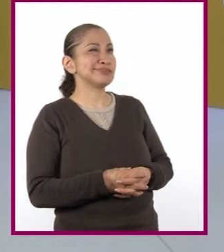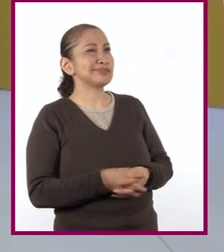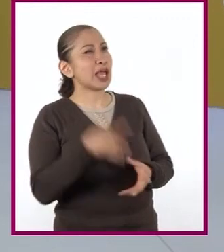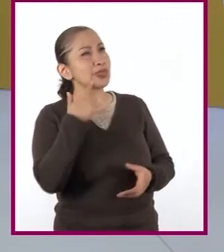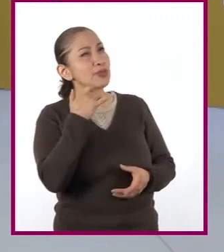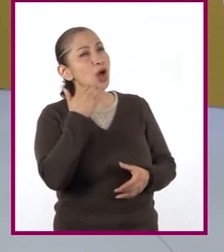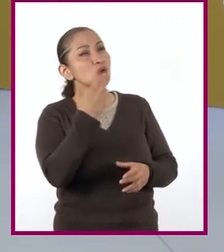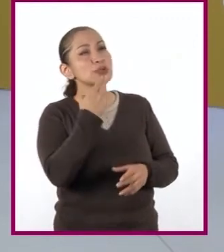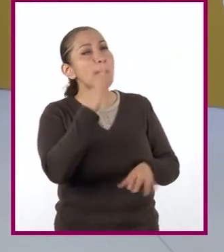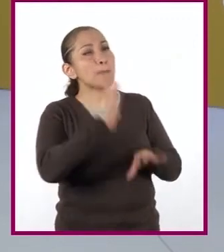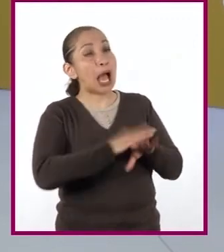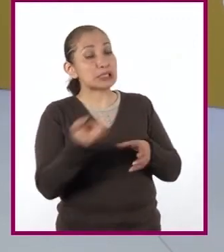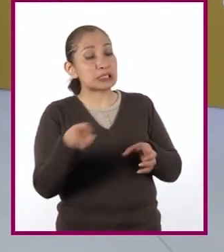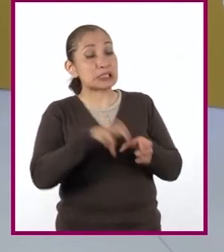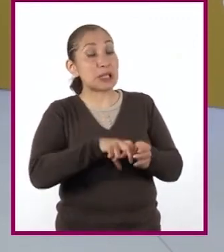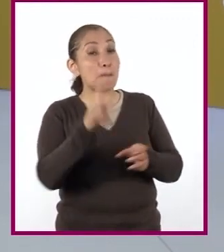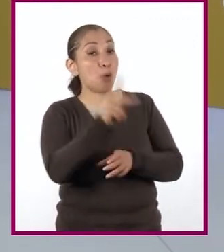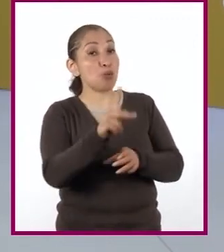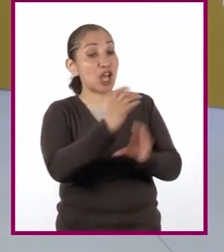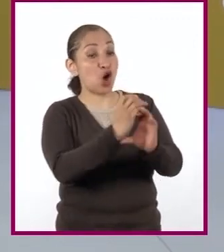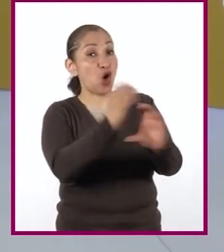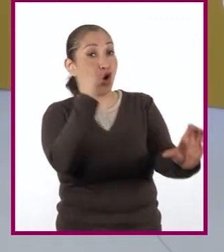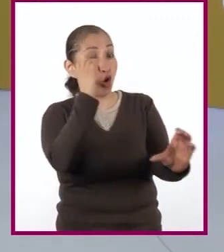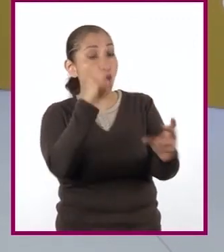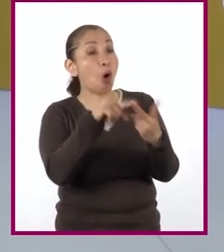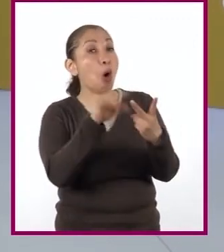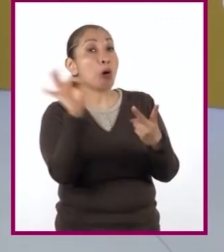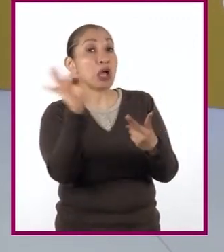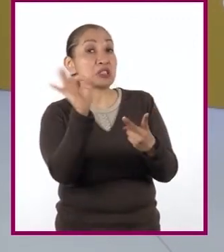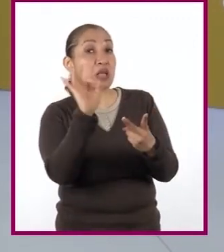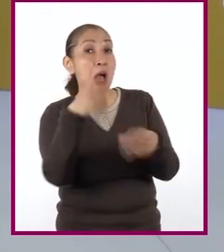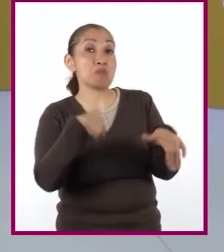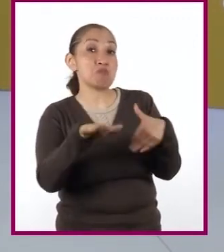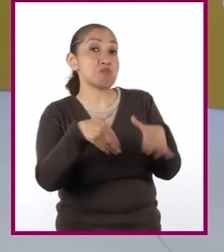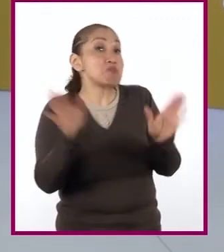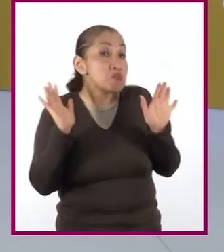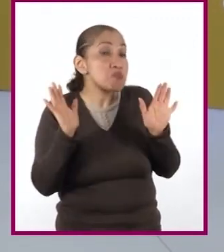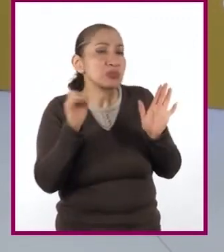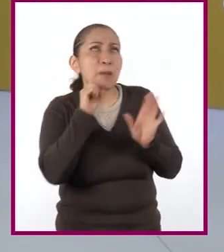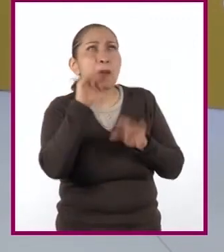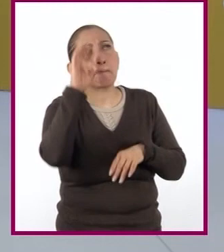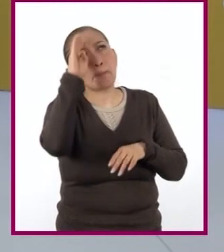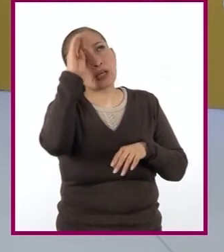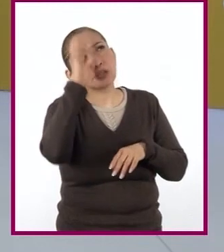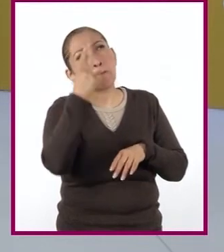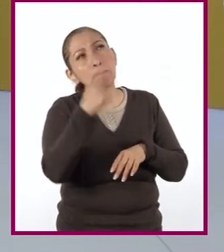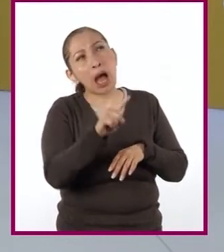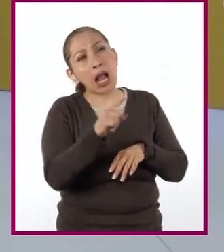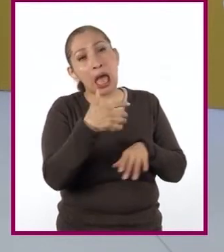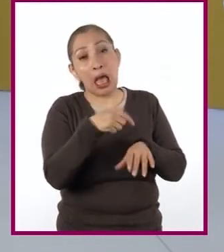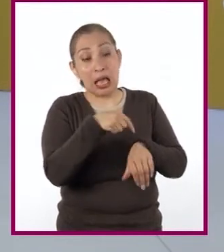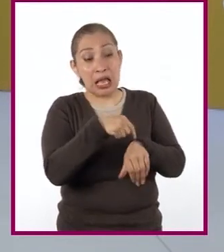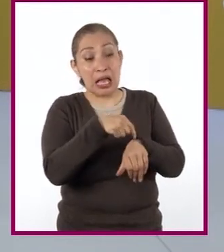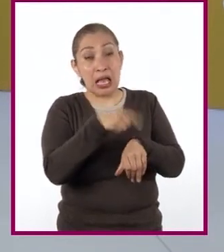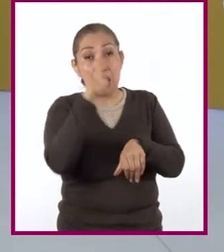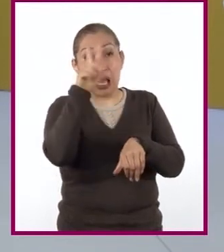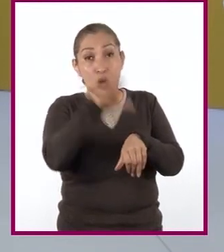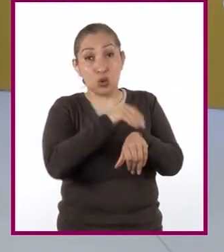Tratar de usar más el transporte público o, si es posible, caminar. También pienso que para ahorrar